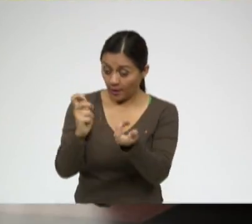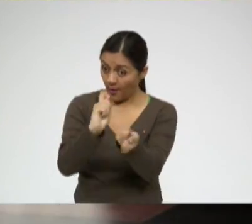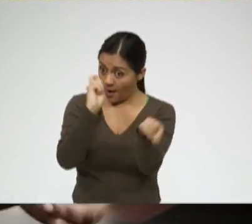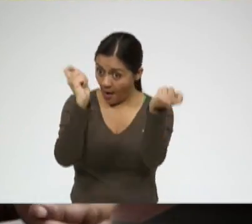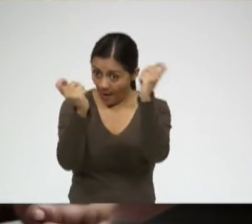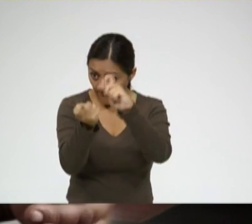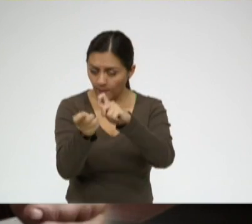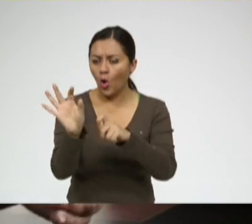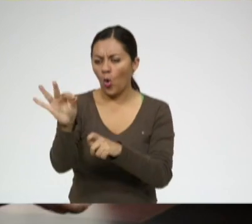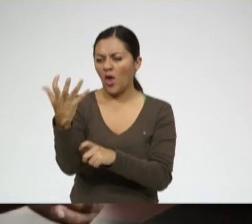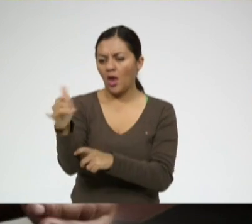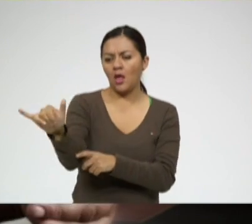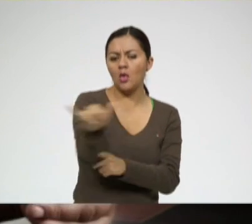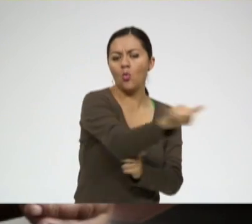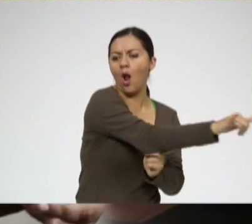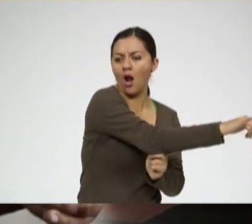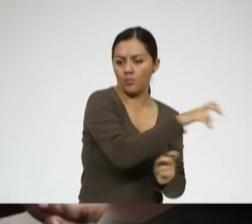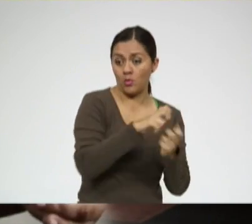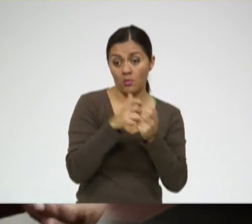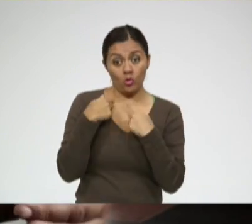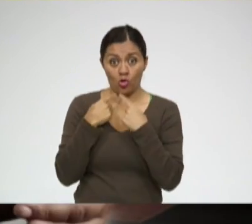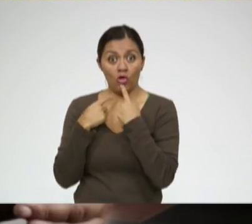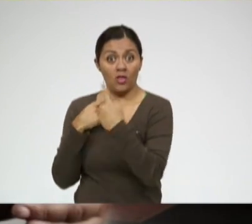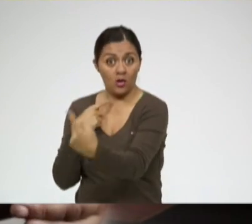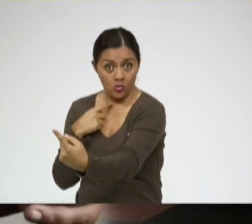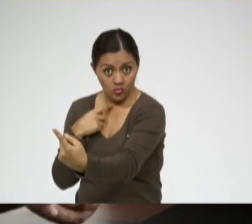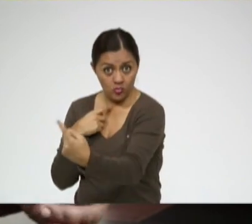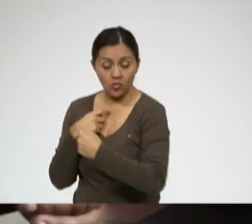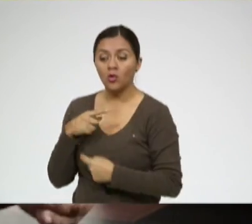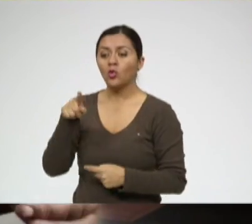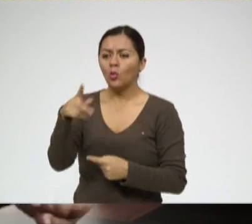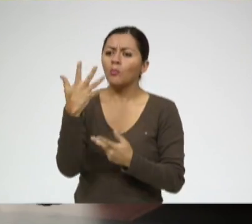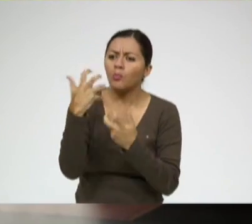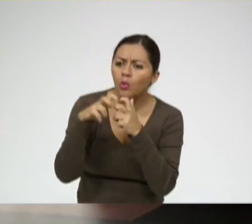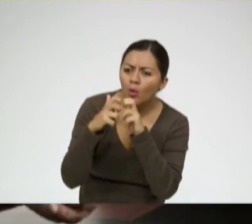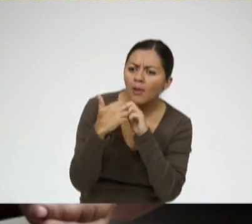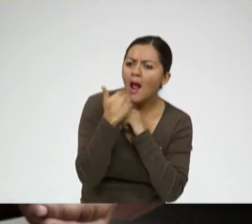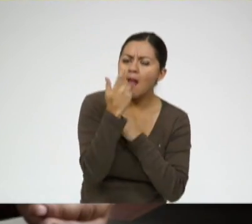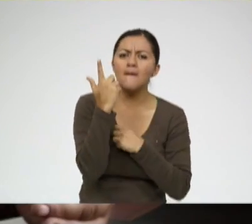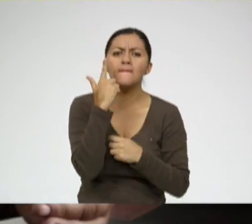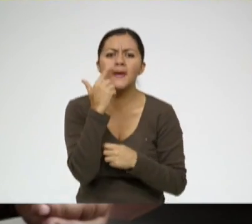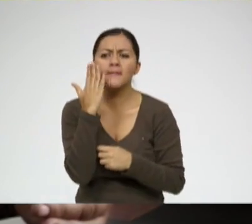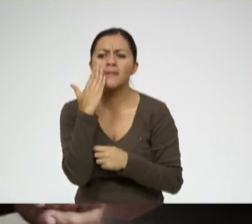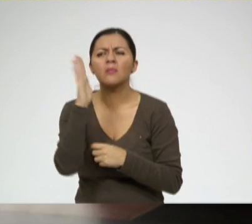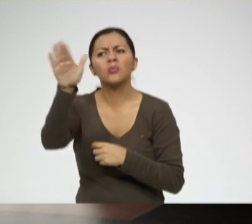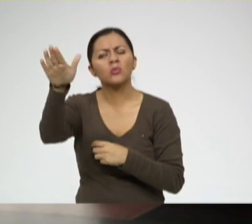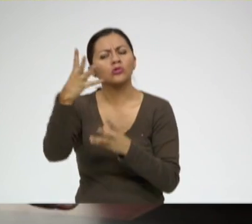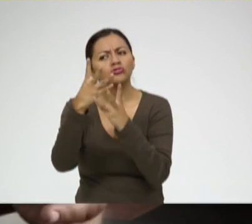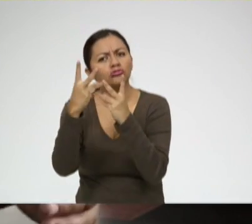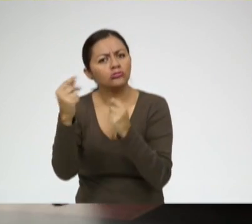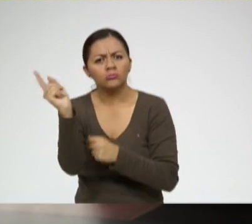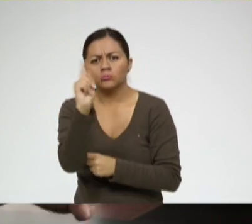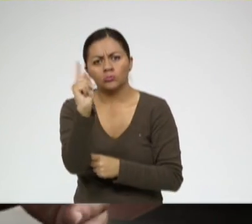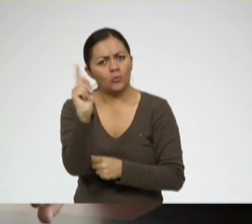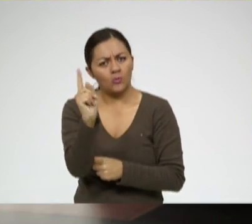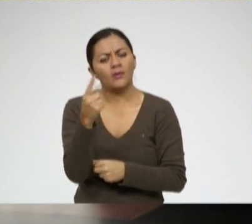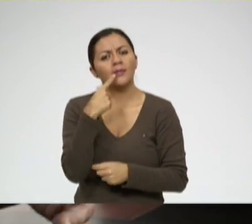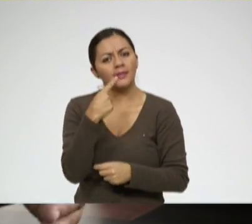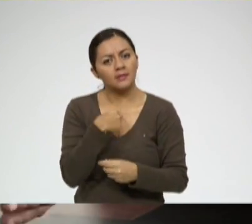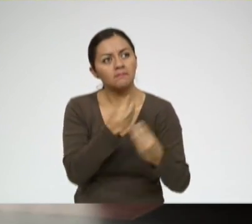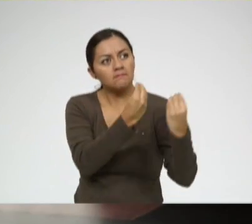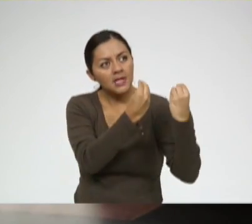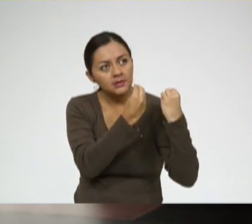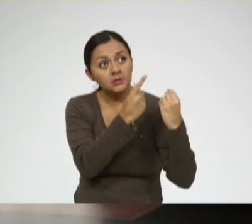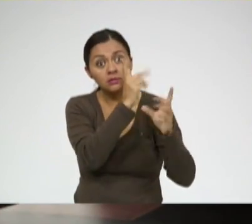tipo de situaciones, usted hable con su mamá y con su papá y diga, esta no es la manera de resolver el problema. Me dijeron, me enseñaron o